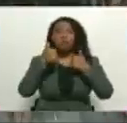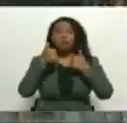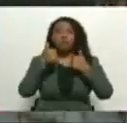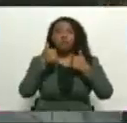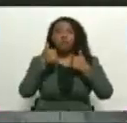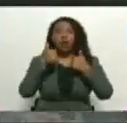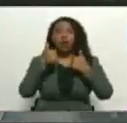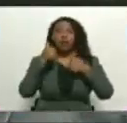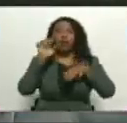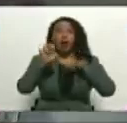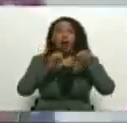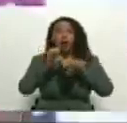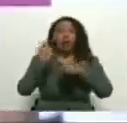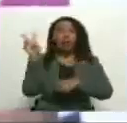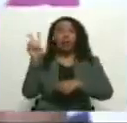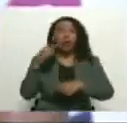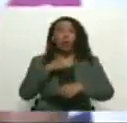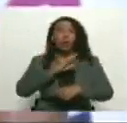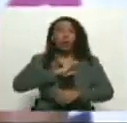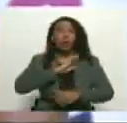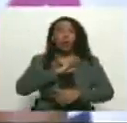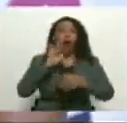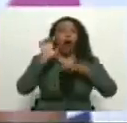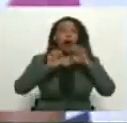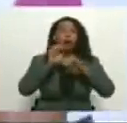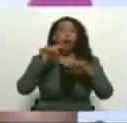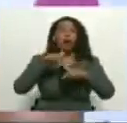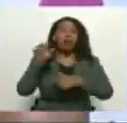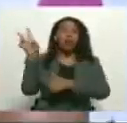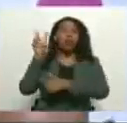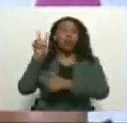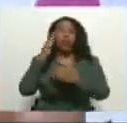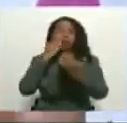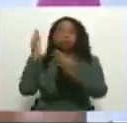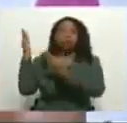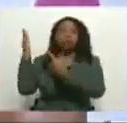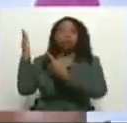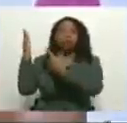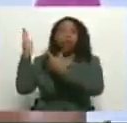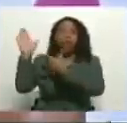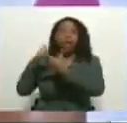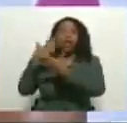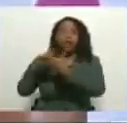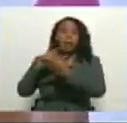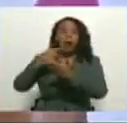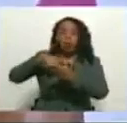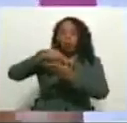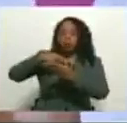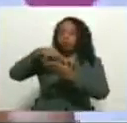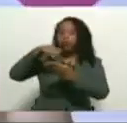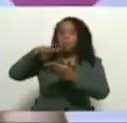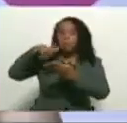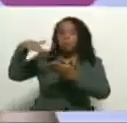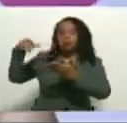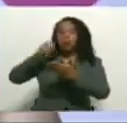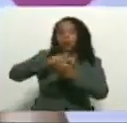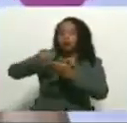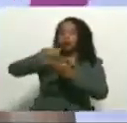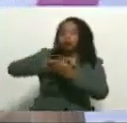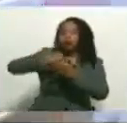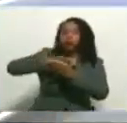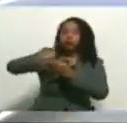la fauna venezolana, nuestra fauna. Y ellos van a conocer la fauna venezolana a través de este material.